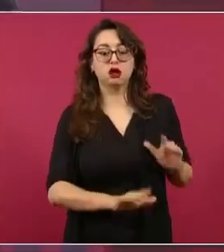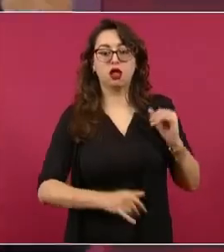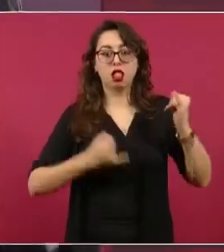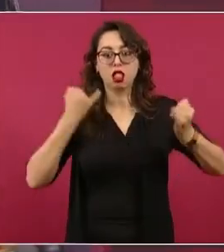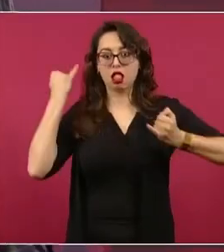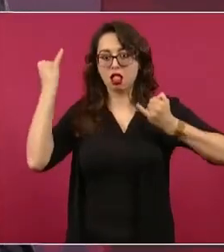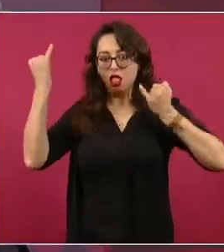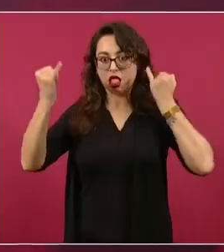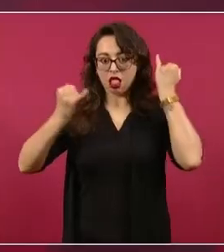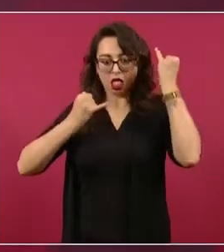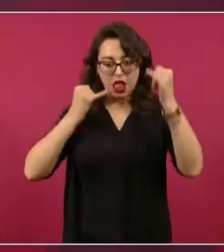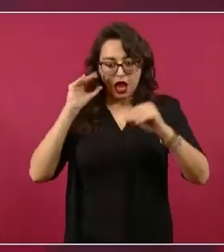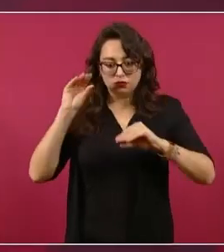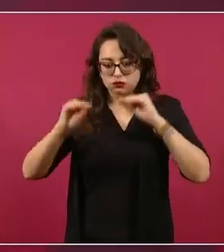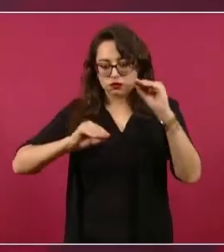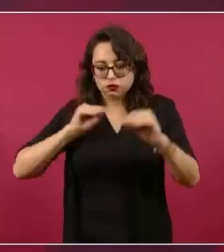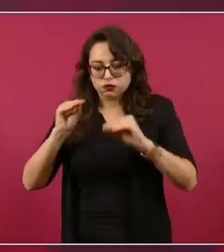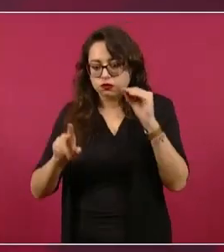Inventaron